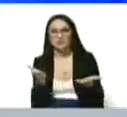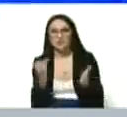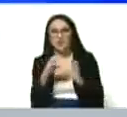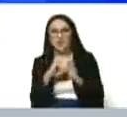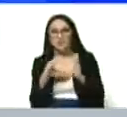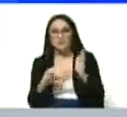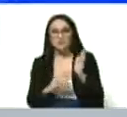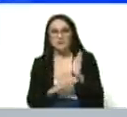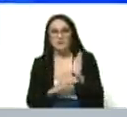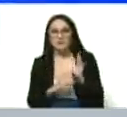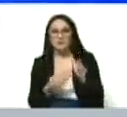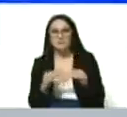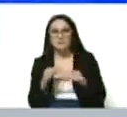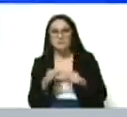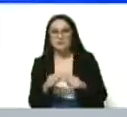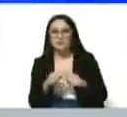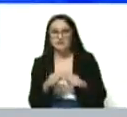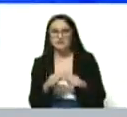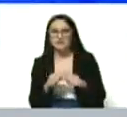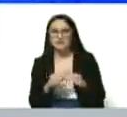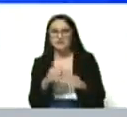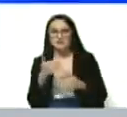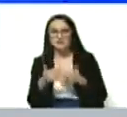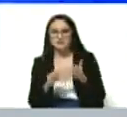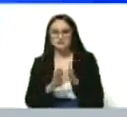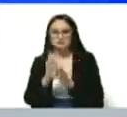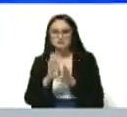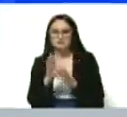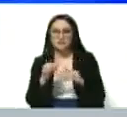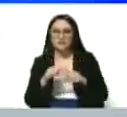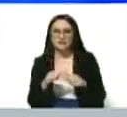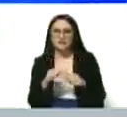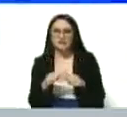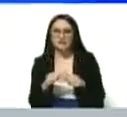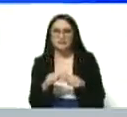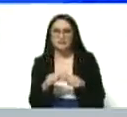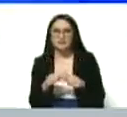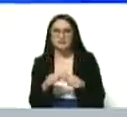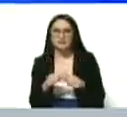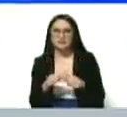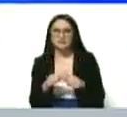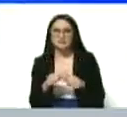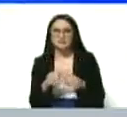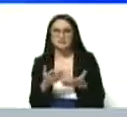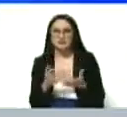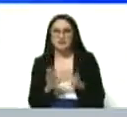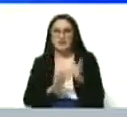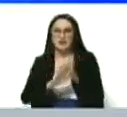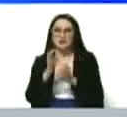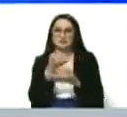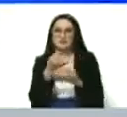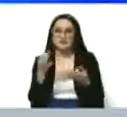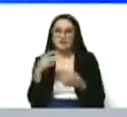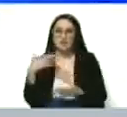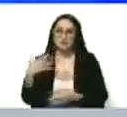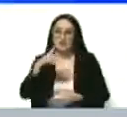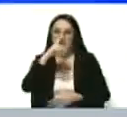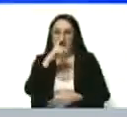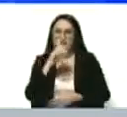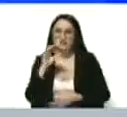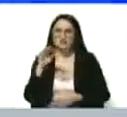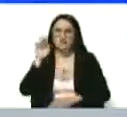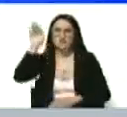OPEP seguirá hacia adelante y seguiremos cosechando éxitos en los años y décadas